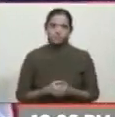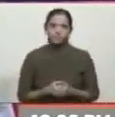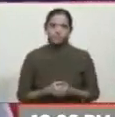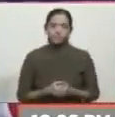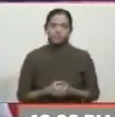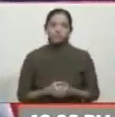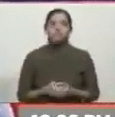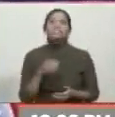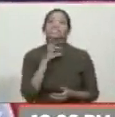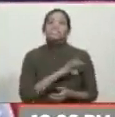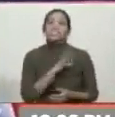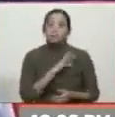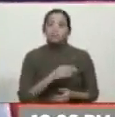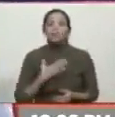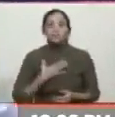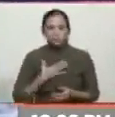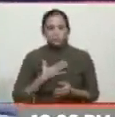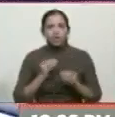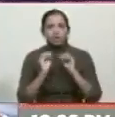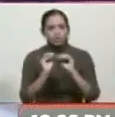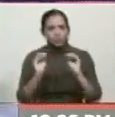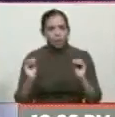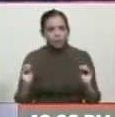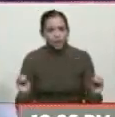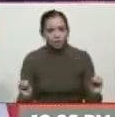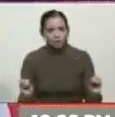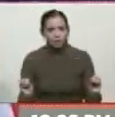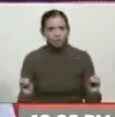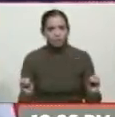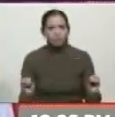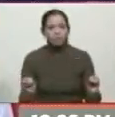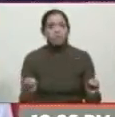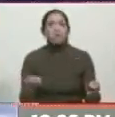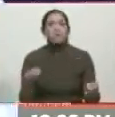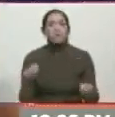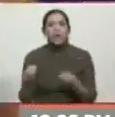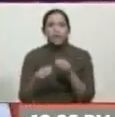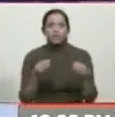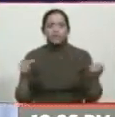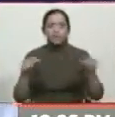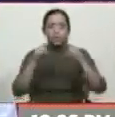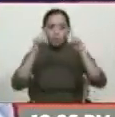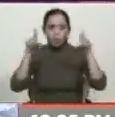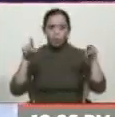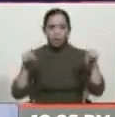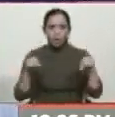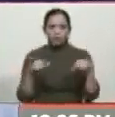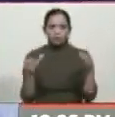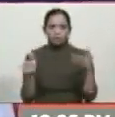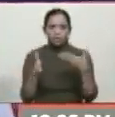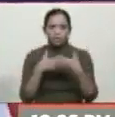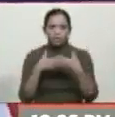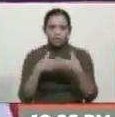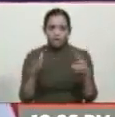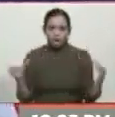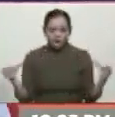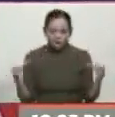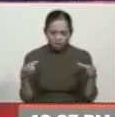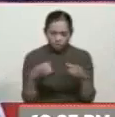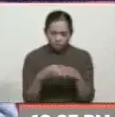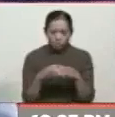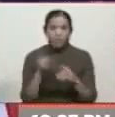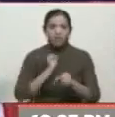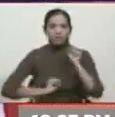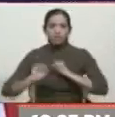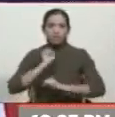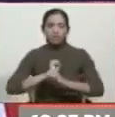Señores, yo les hago un llamado. Vamos a jugar cuadro cerrado. Cuadro cerrado para defender esto. Pero ya